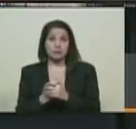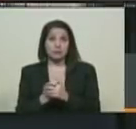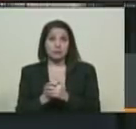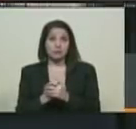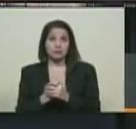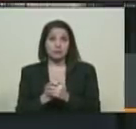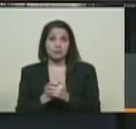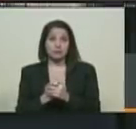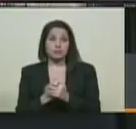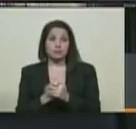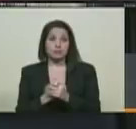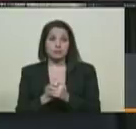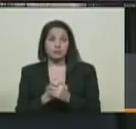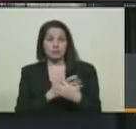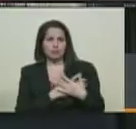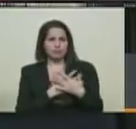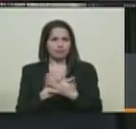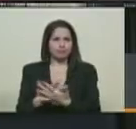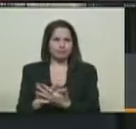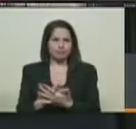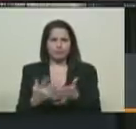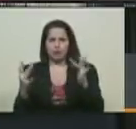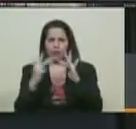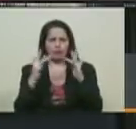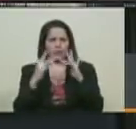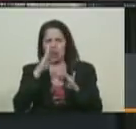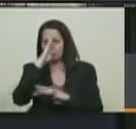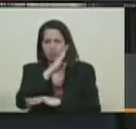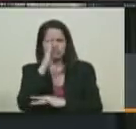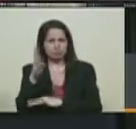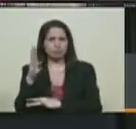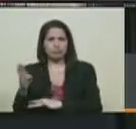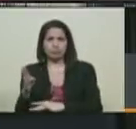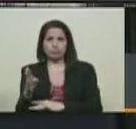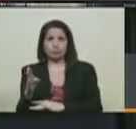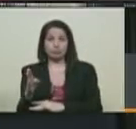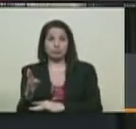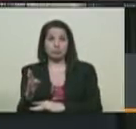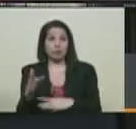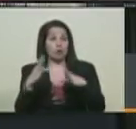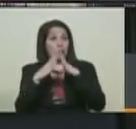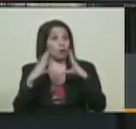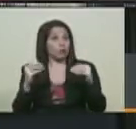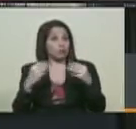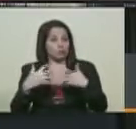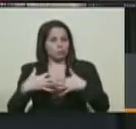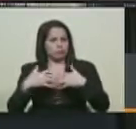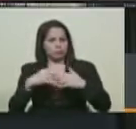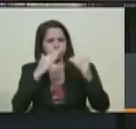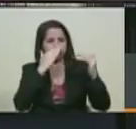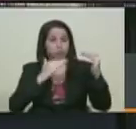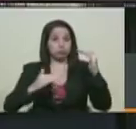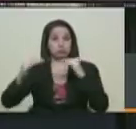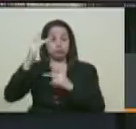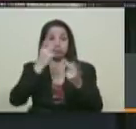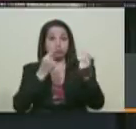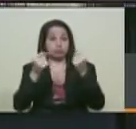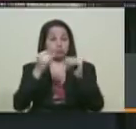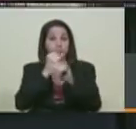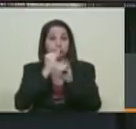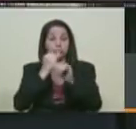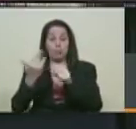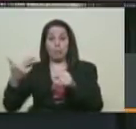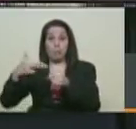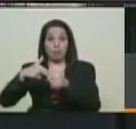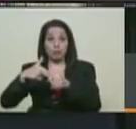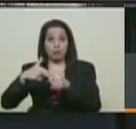estamos a sus órdenes, ya hemos entrado en contacto directo. Nuestro superintendente de criptomonedas del Petro,